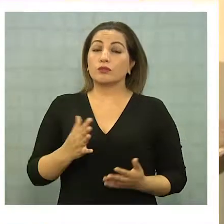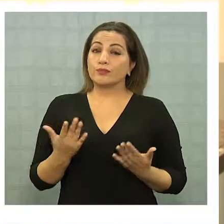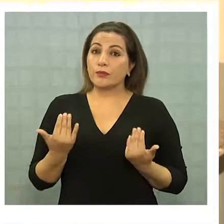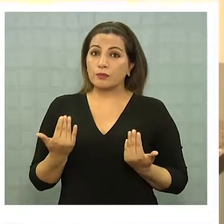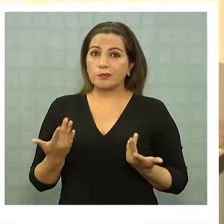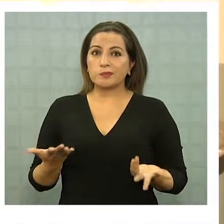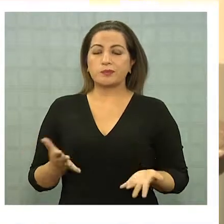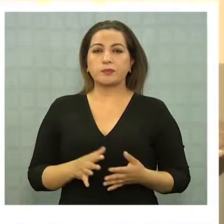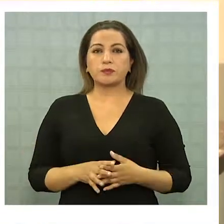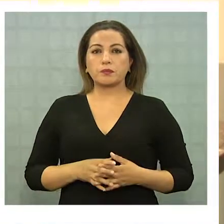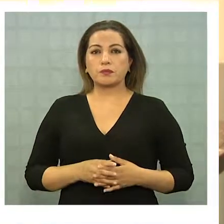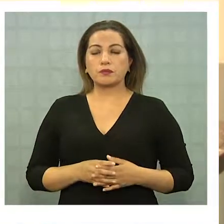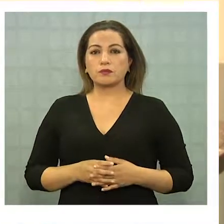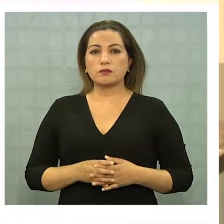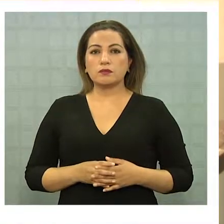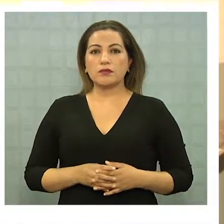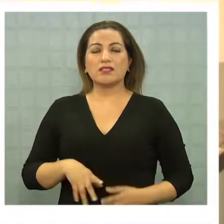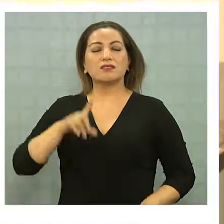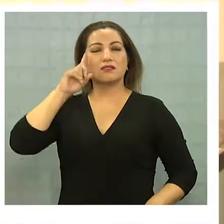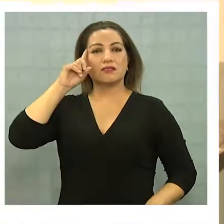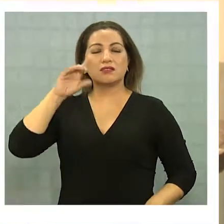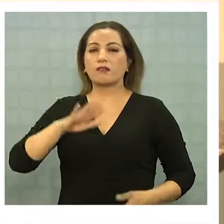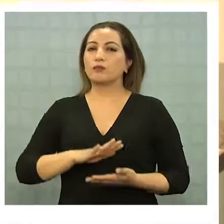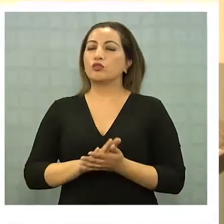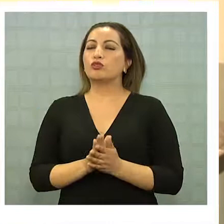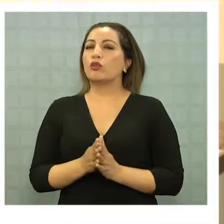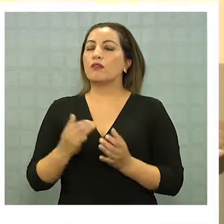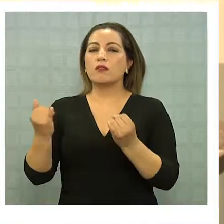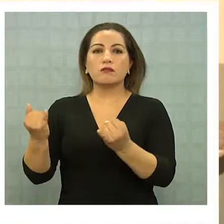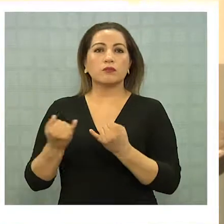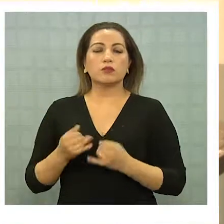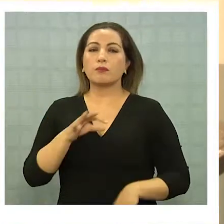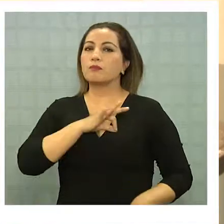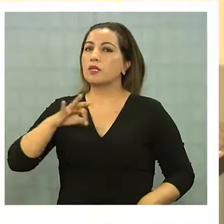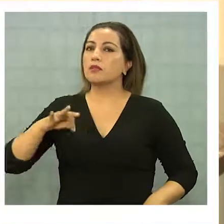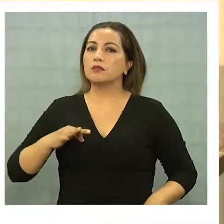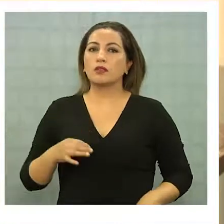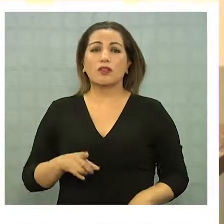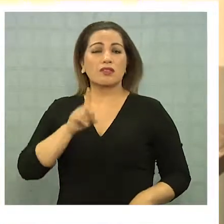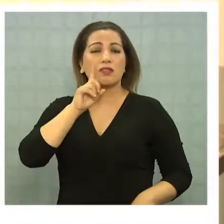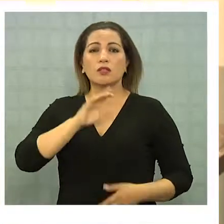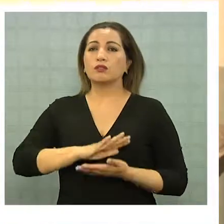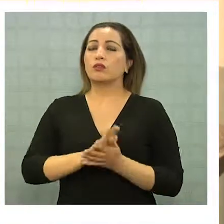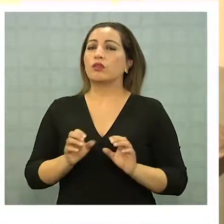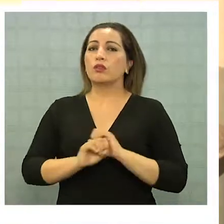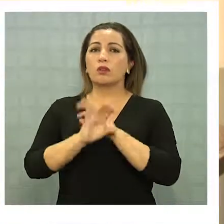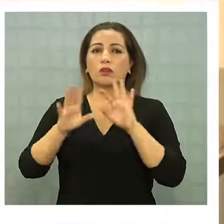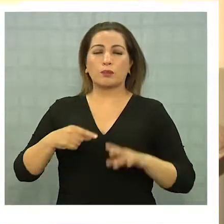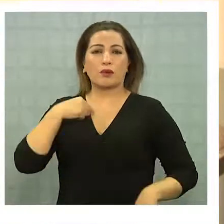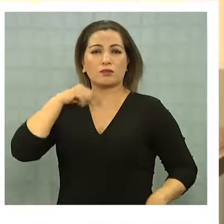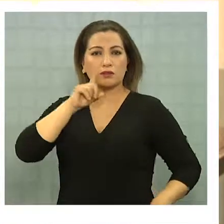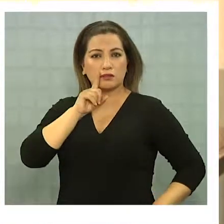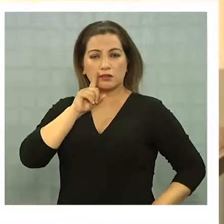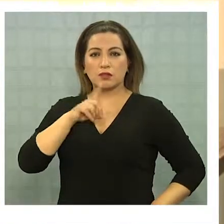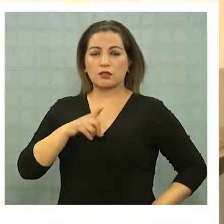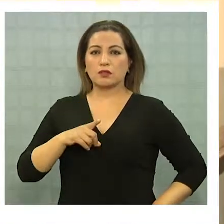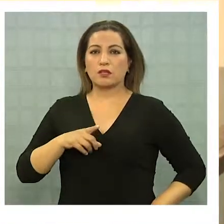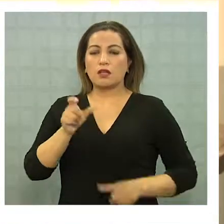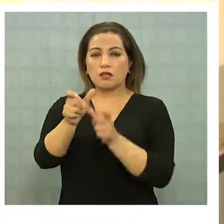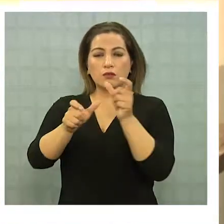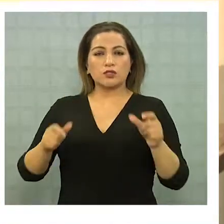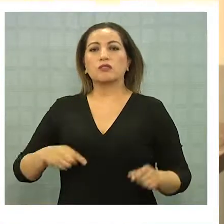Nosotros esperamos y sabemos por los antecedentes que manejamos que en el ministerio se toman todas las medidas para poder lograr